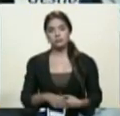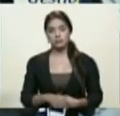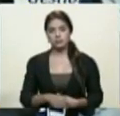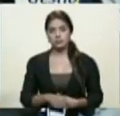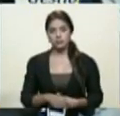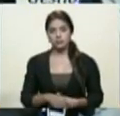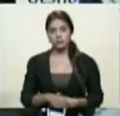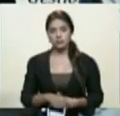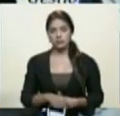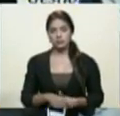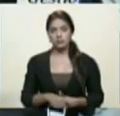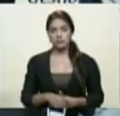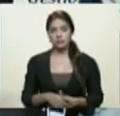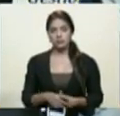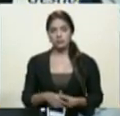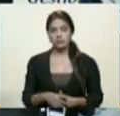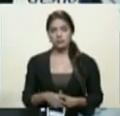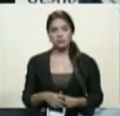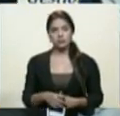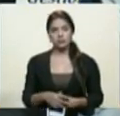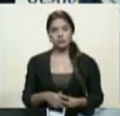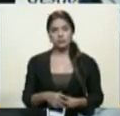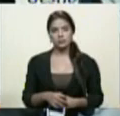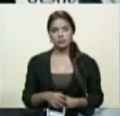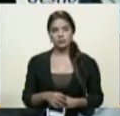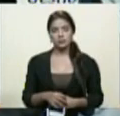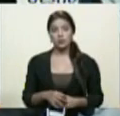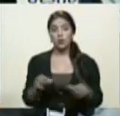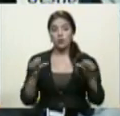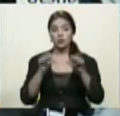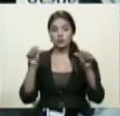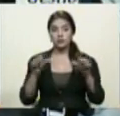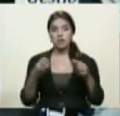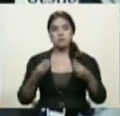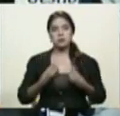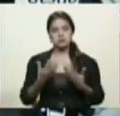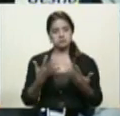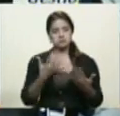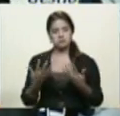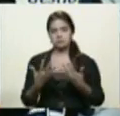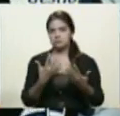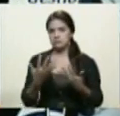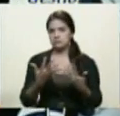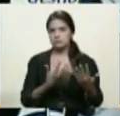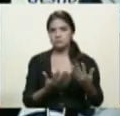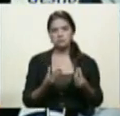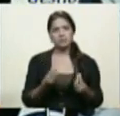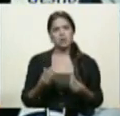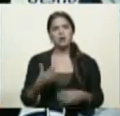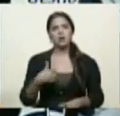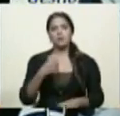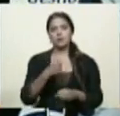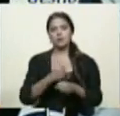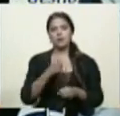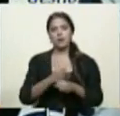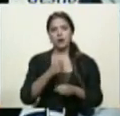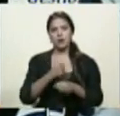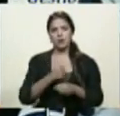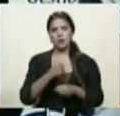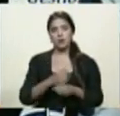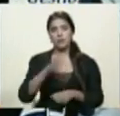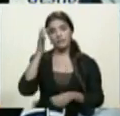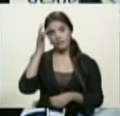creo que parte de un sistema de convivencia como fiscal general de la republica